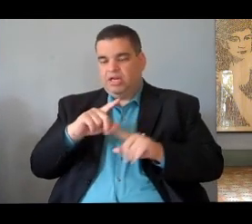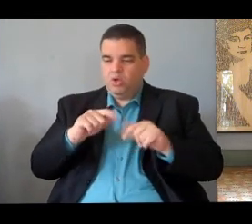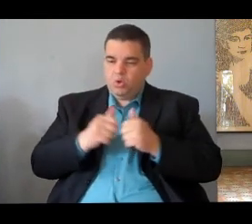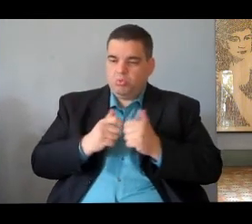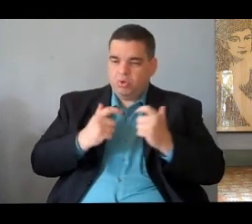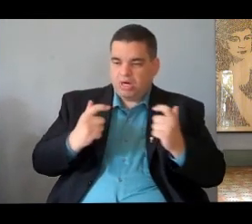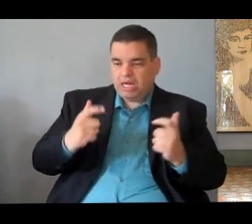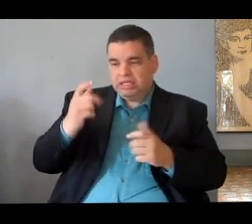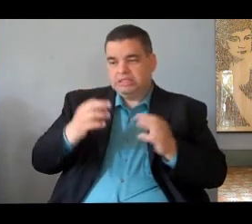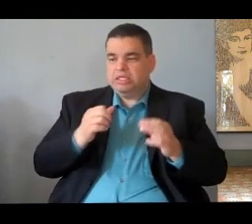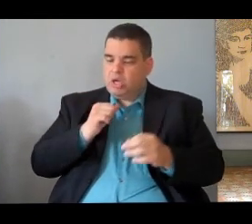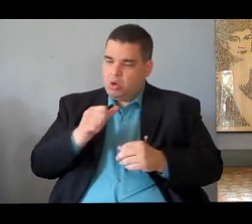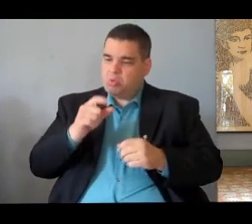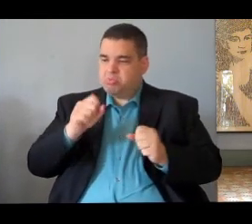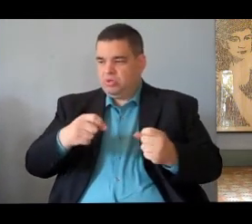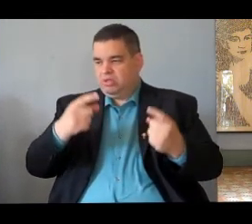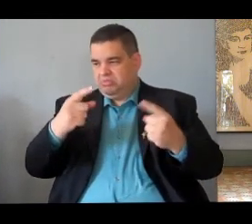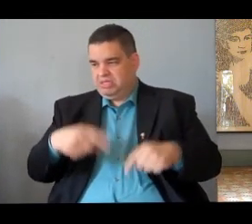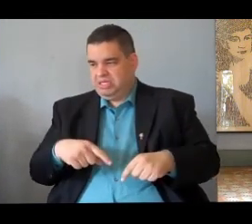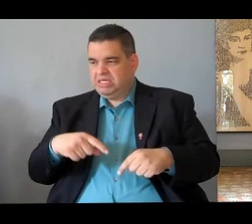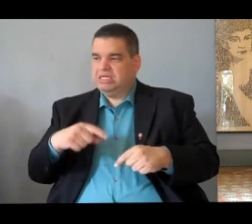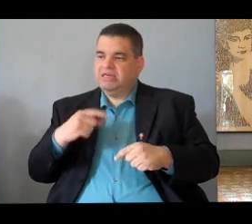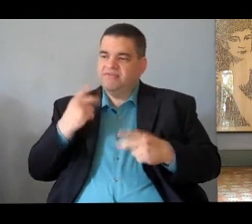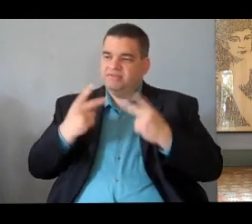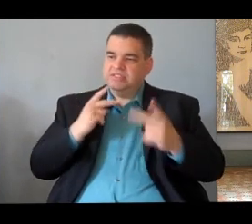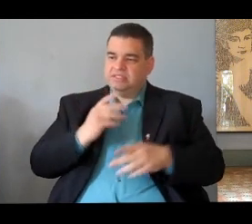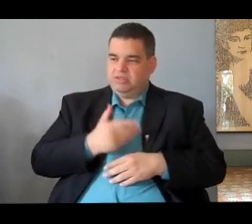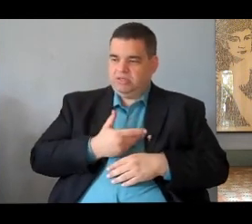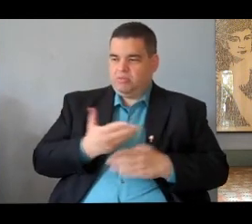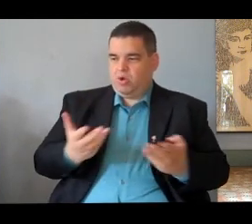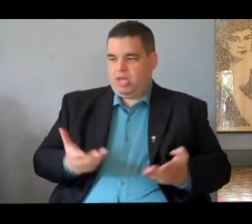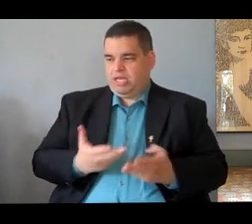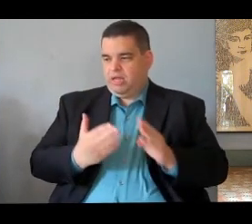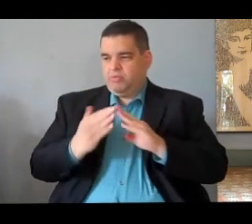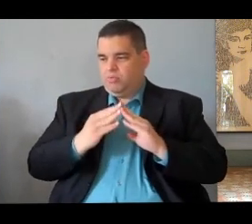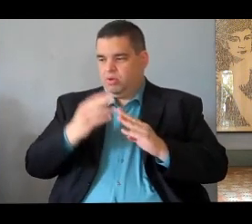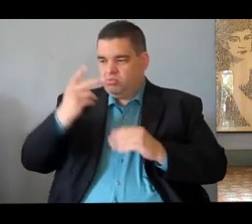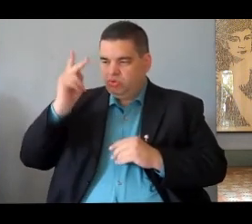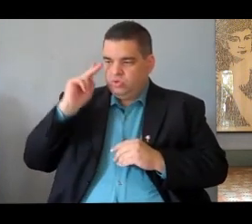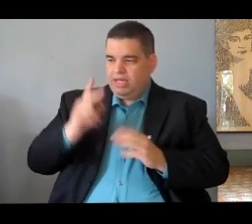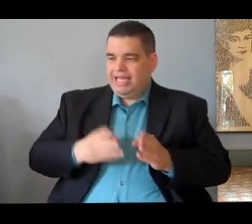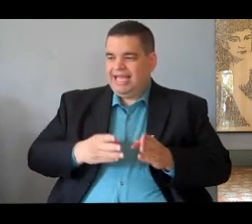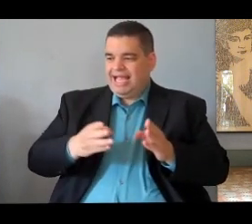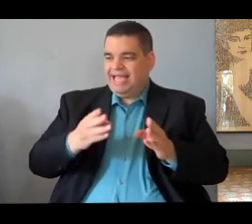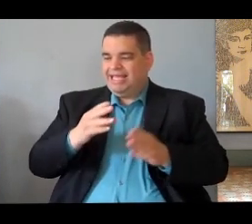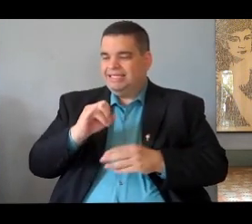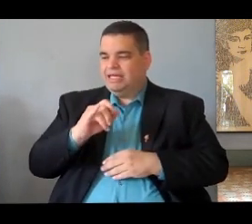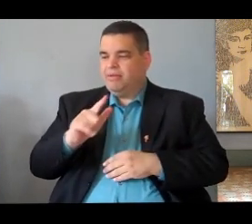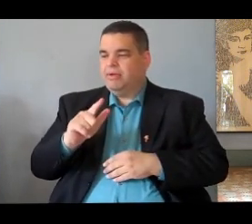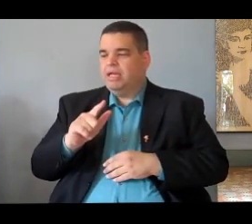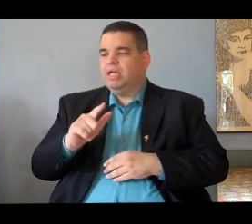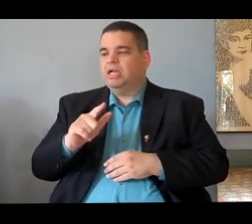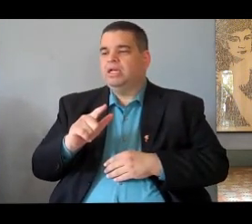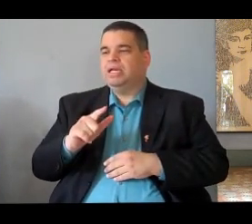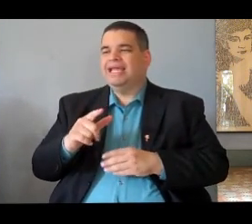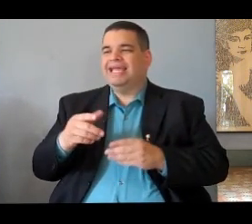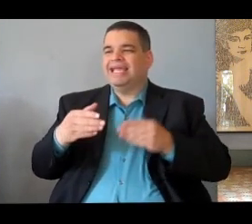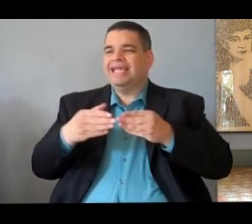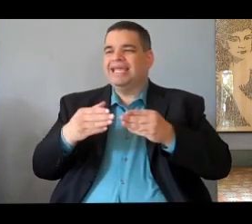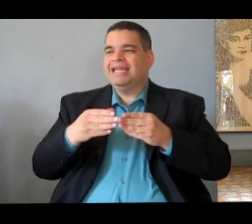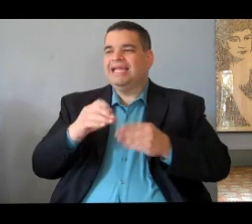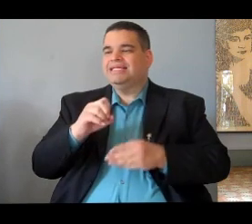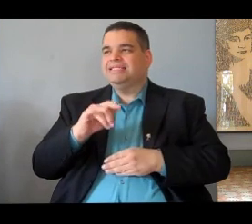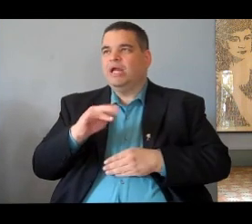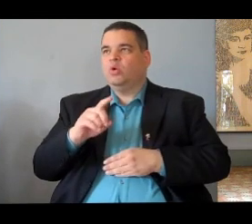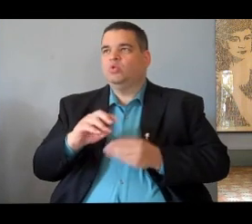Si no, pueden venir y visitarnos. Estamos ubicados en el pueblo de aquí de Ponce, calle Isabel, esquina Salud, número 45. Está justo al